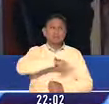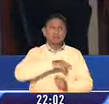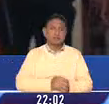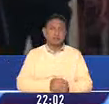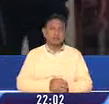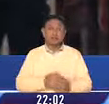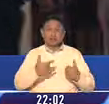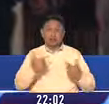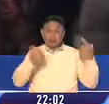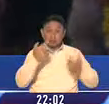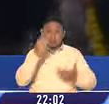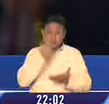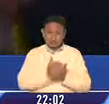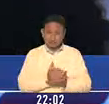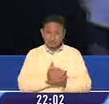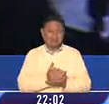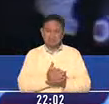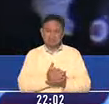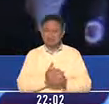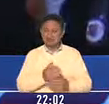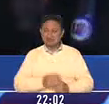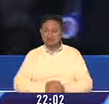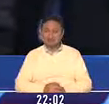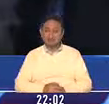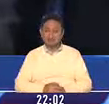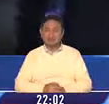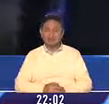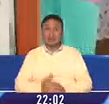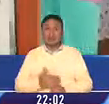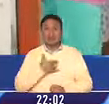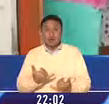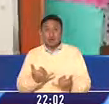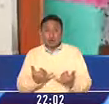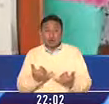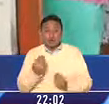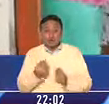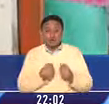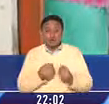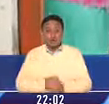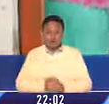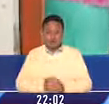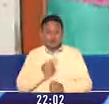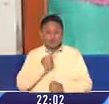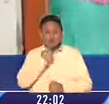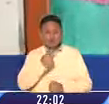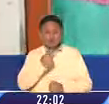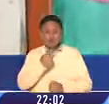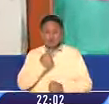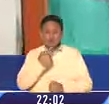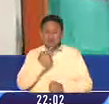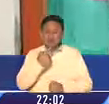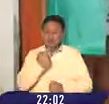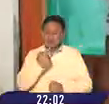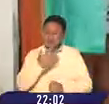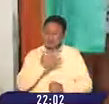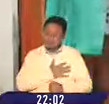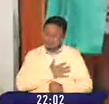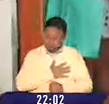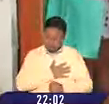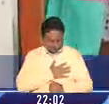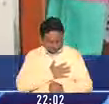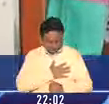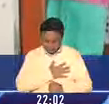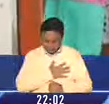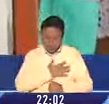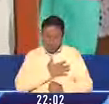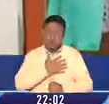la ola de criminalidad. No tengo fuerza yo para expresar lo que yo siento, pero créalo que yo como